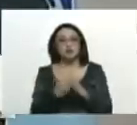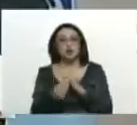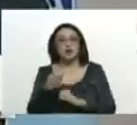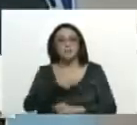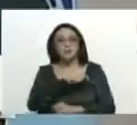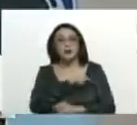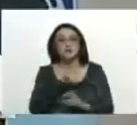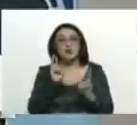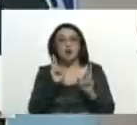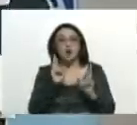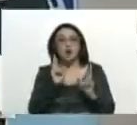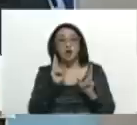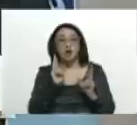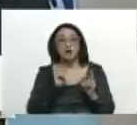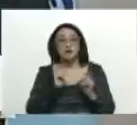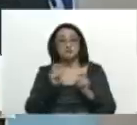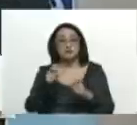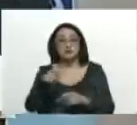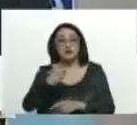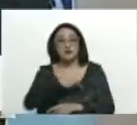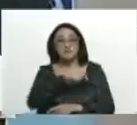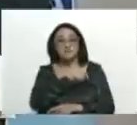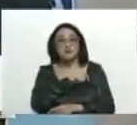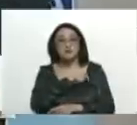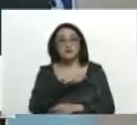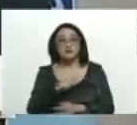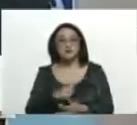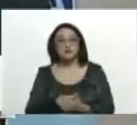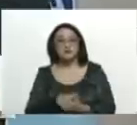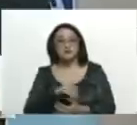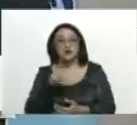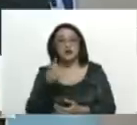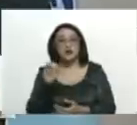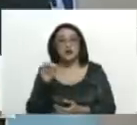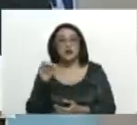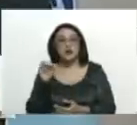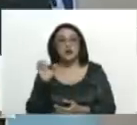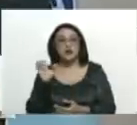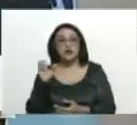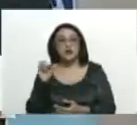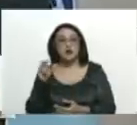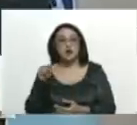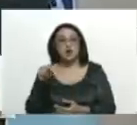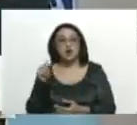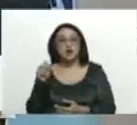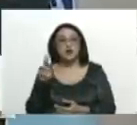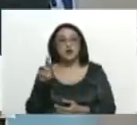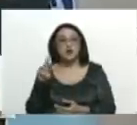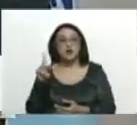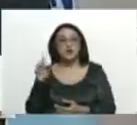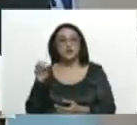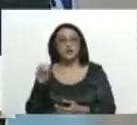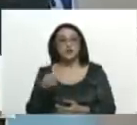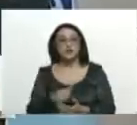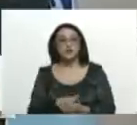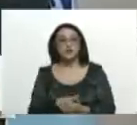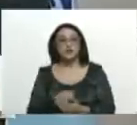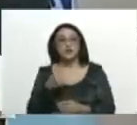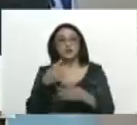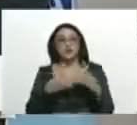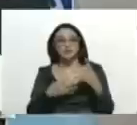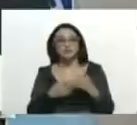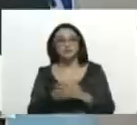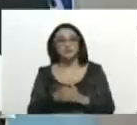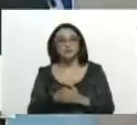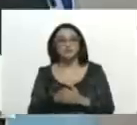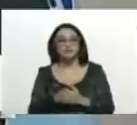Esperamos que lo entregue España Leonardo Torres Jacqueline Perico José Lima Jesús Ramírez